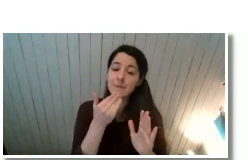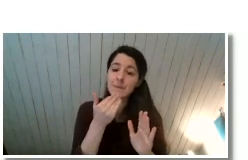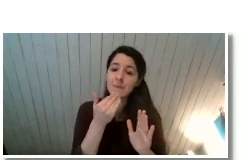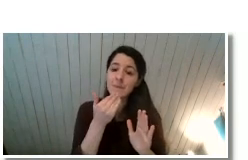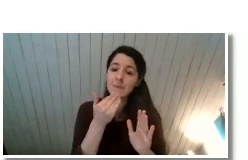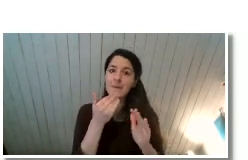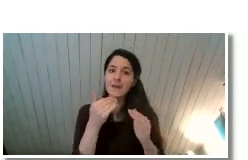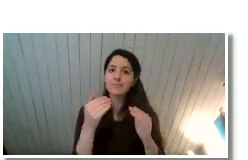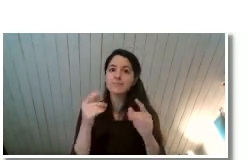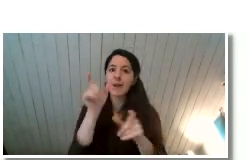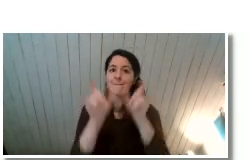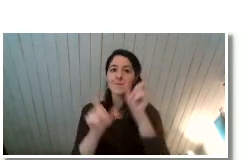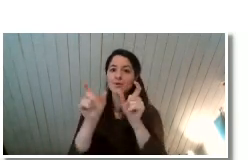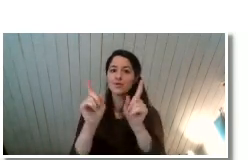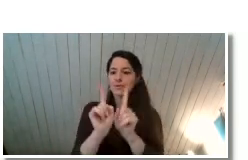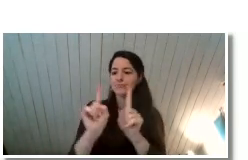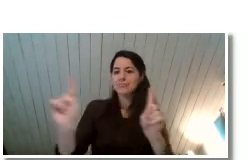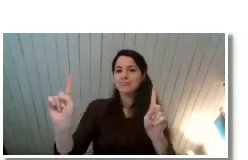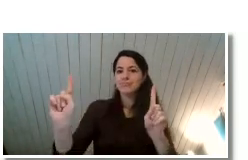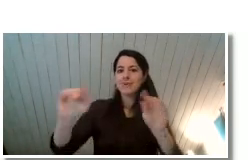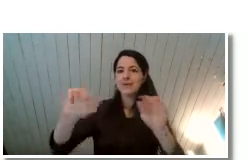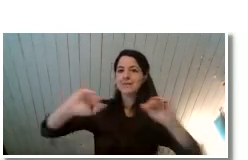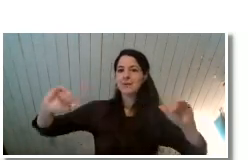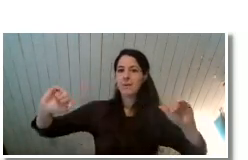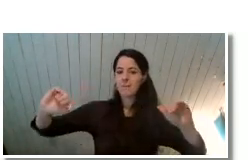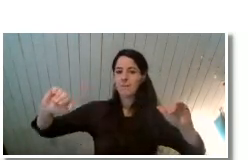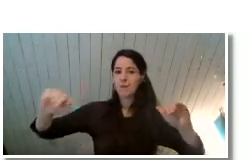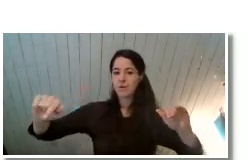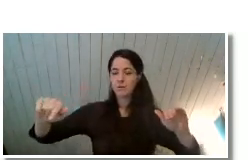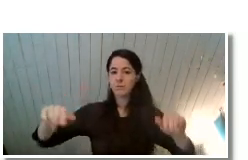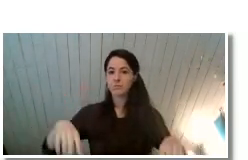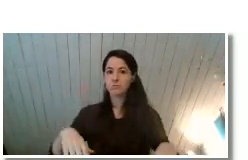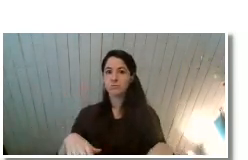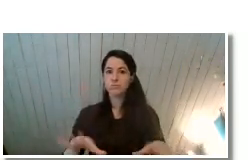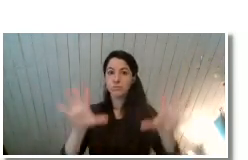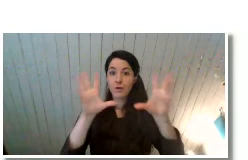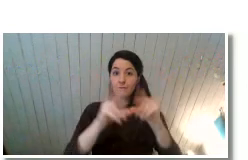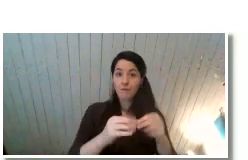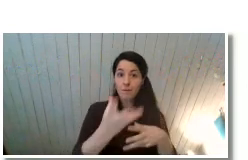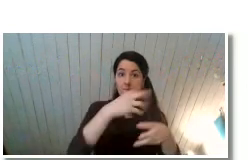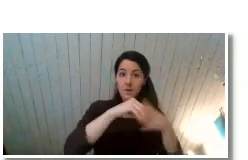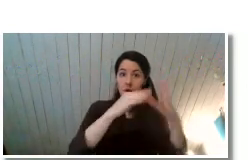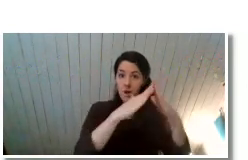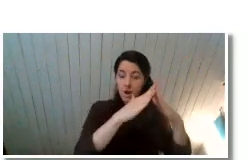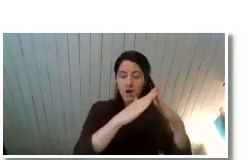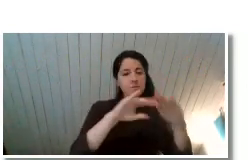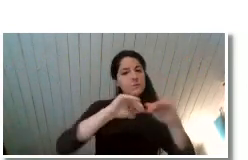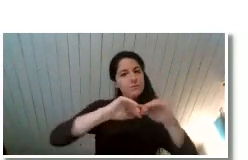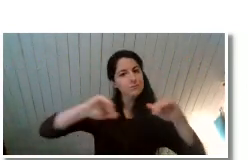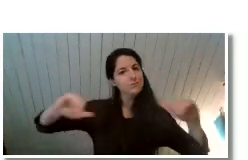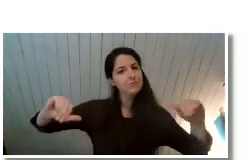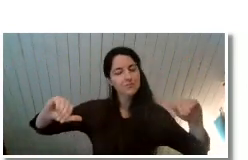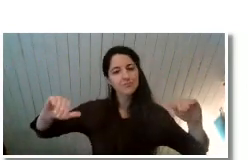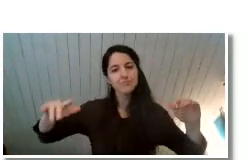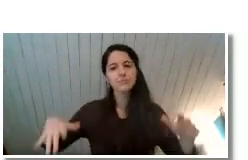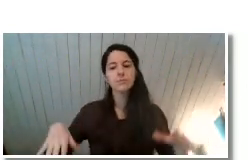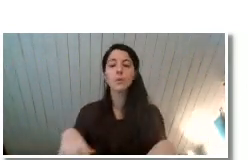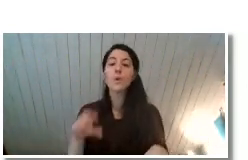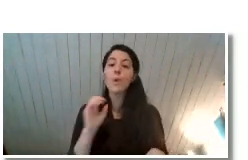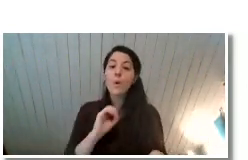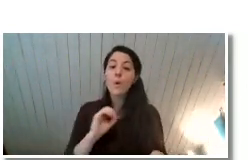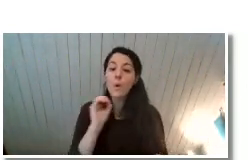las personas que no pertenecen a nuestro núcleo familiar o las personas con las que